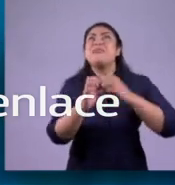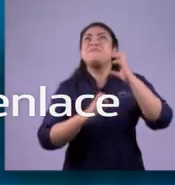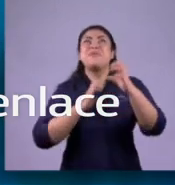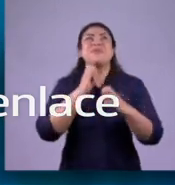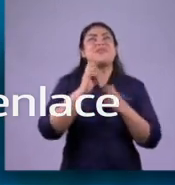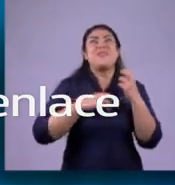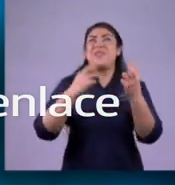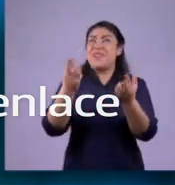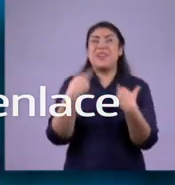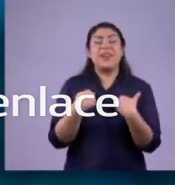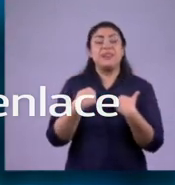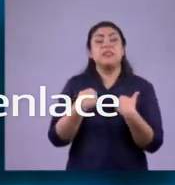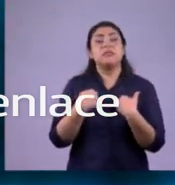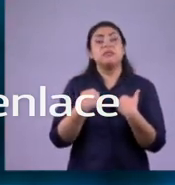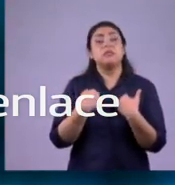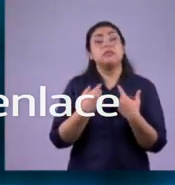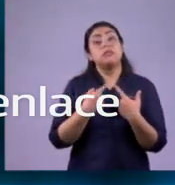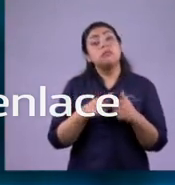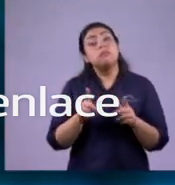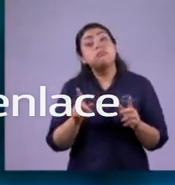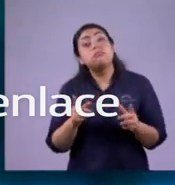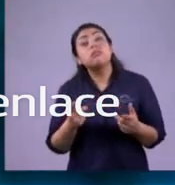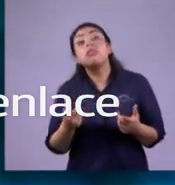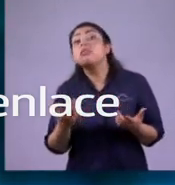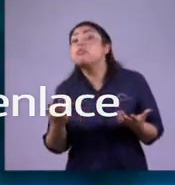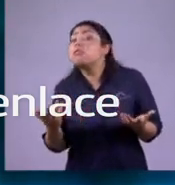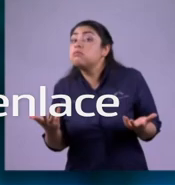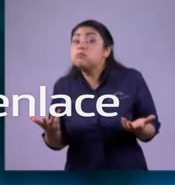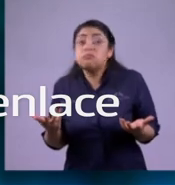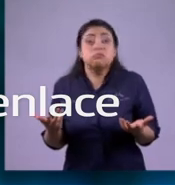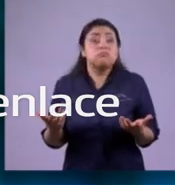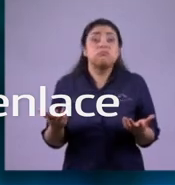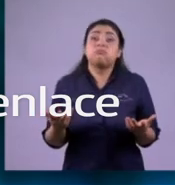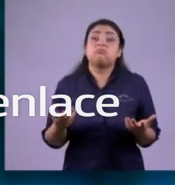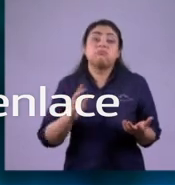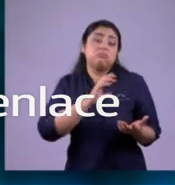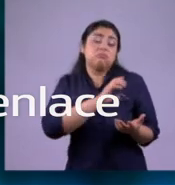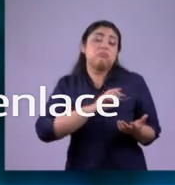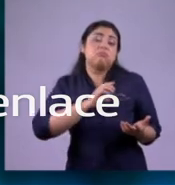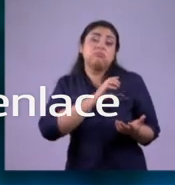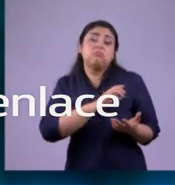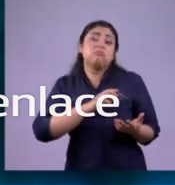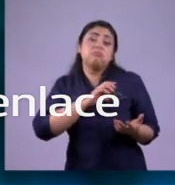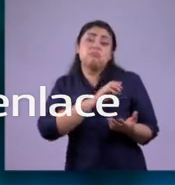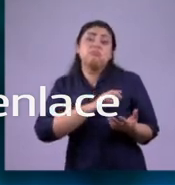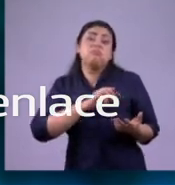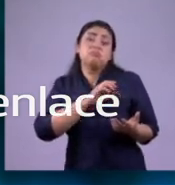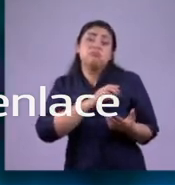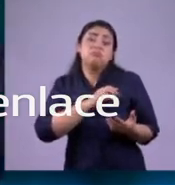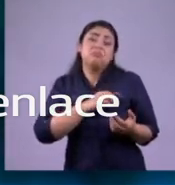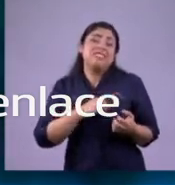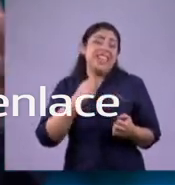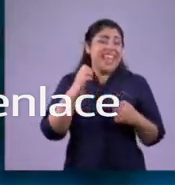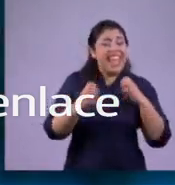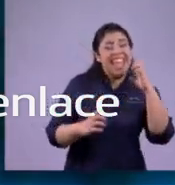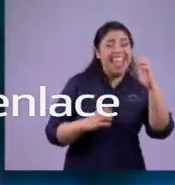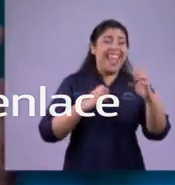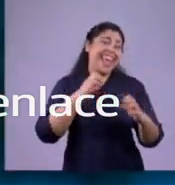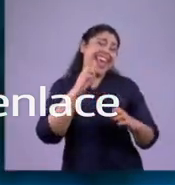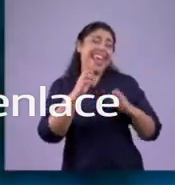palabra adiós pero le aplicó la misma conducta de la escrita de mi carácter le aplico a la escritura en una condición ojos y